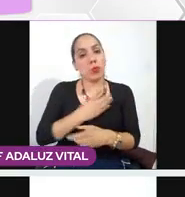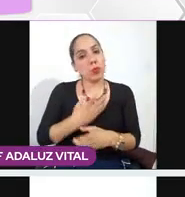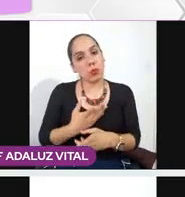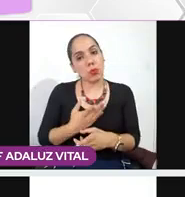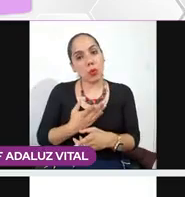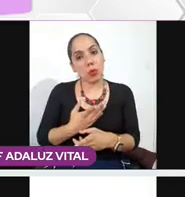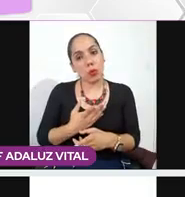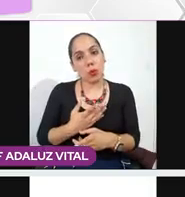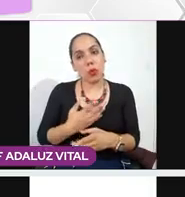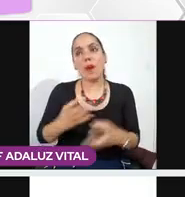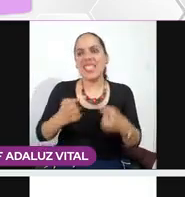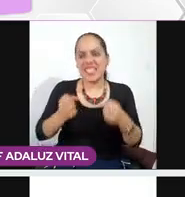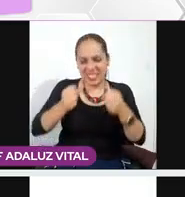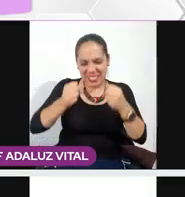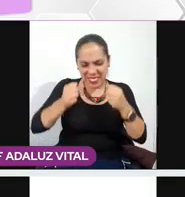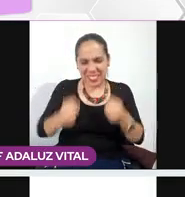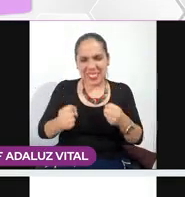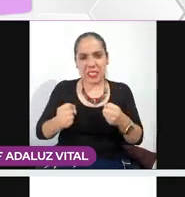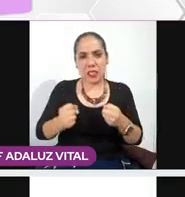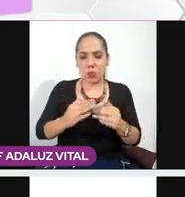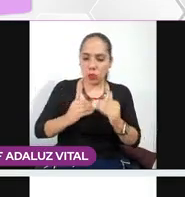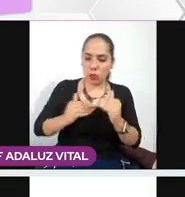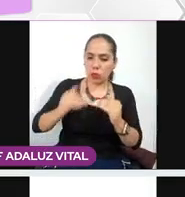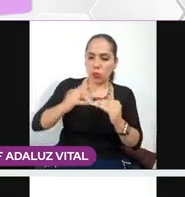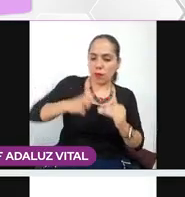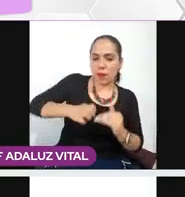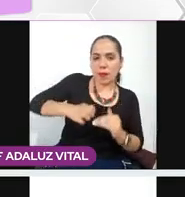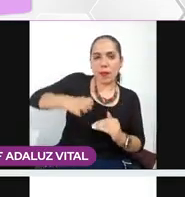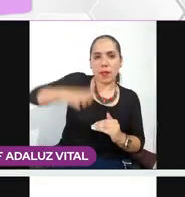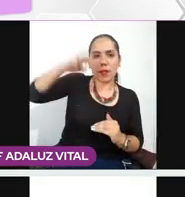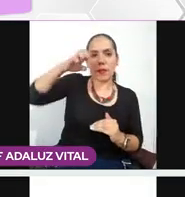en la personalidad del adolescente.